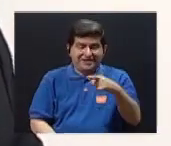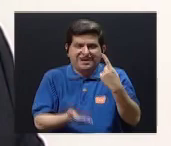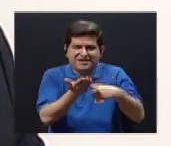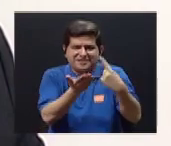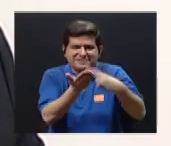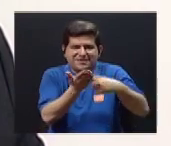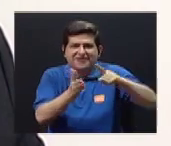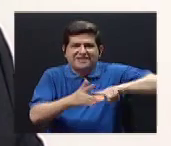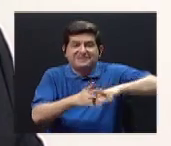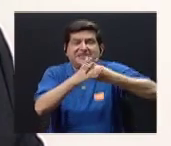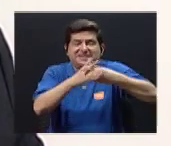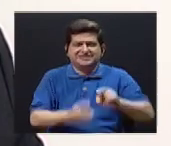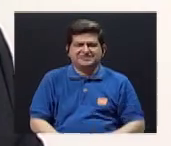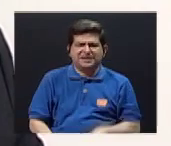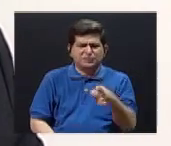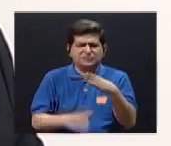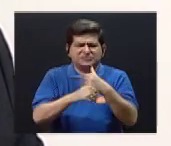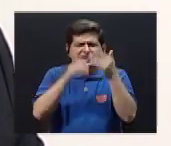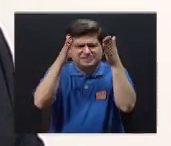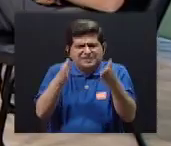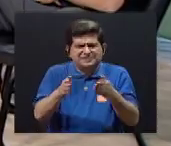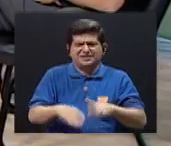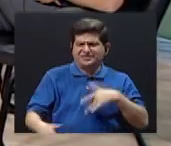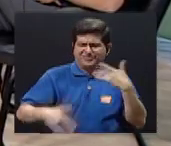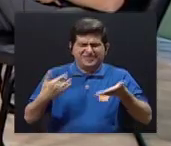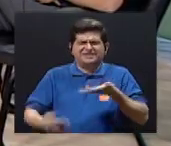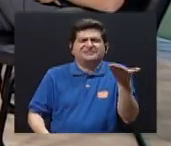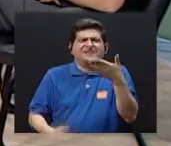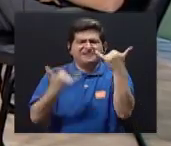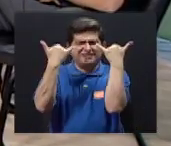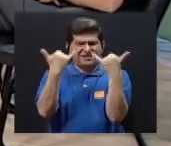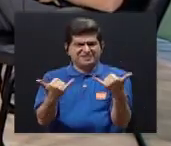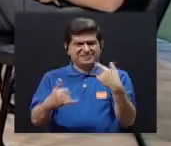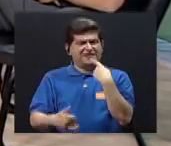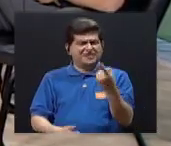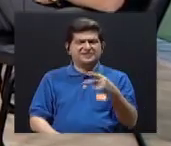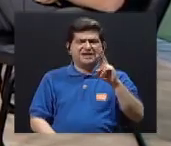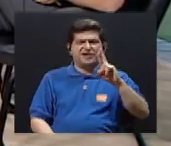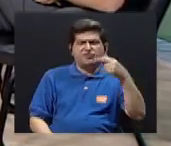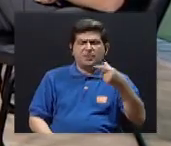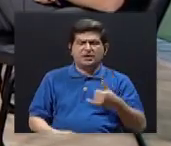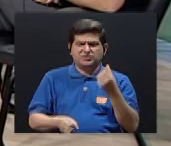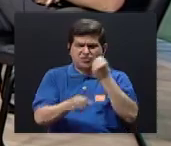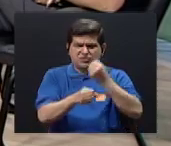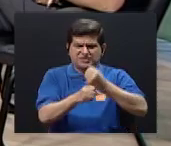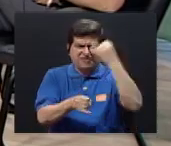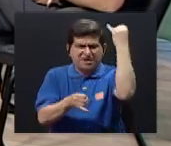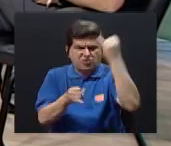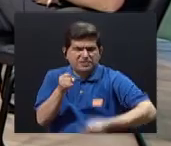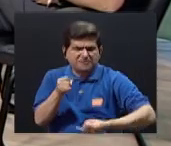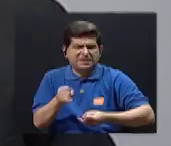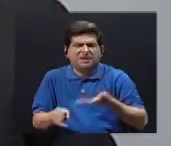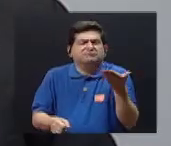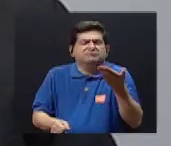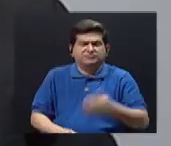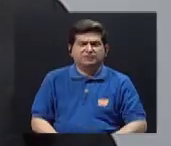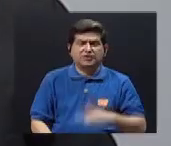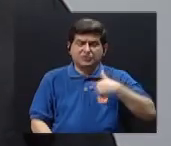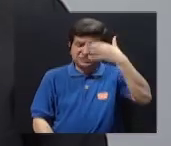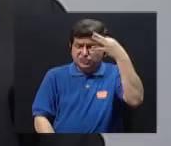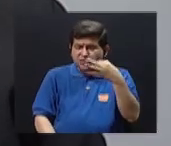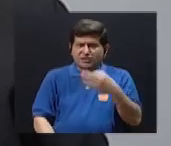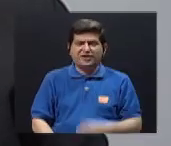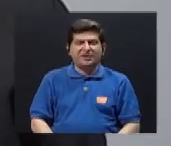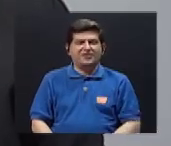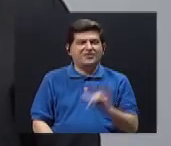debate. Pero ustedes como realizadores, Cristian, ¿qué sienten una vez, como decía Roberto, que está el producto terminado? Bueno, es una cuestión,